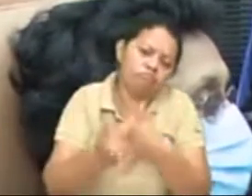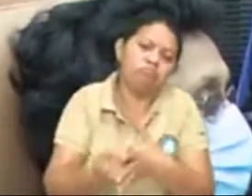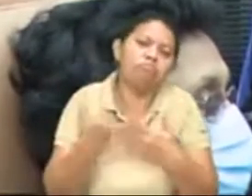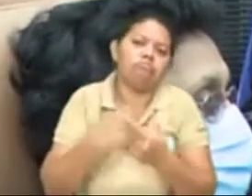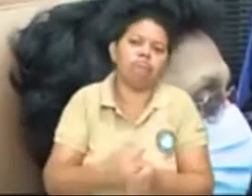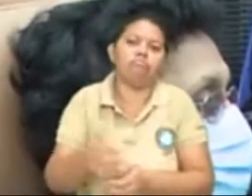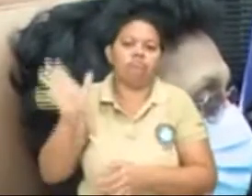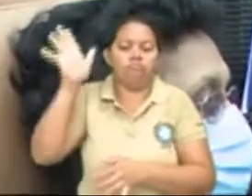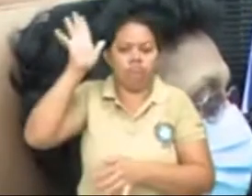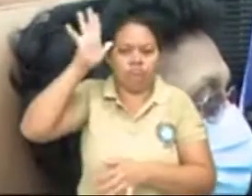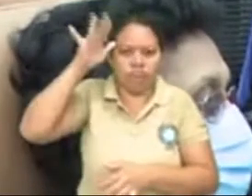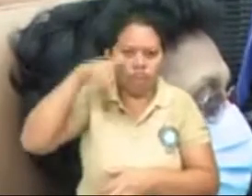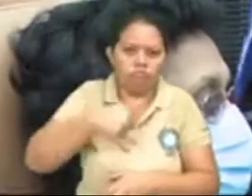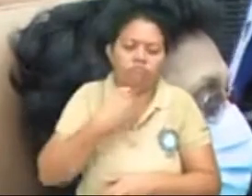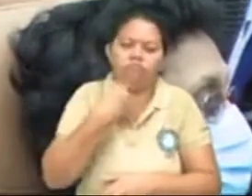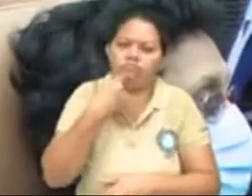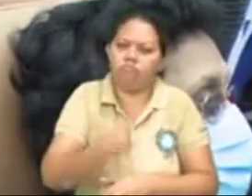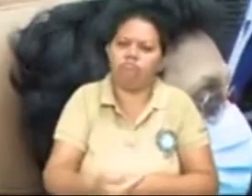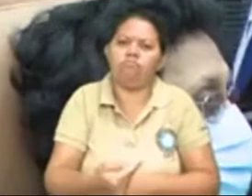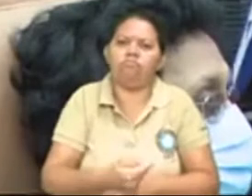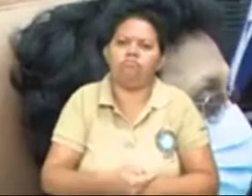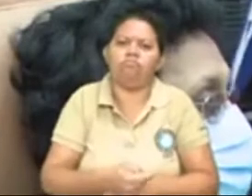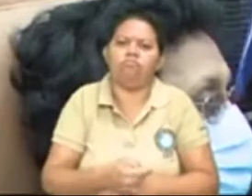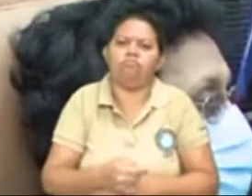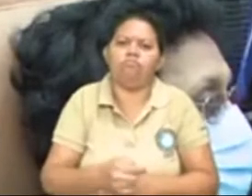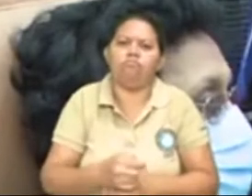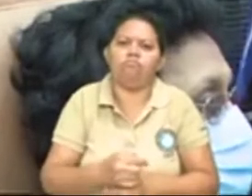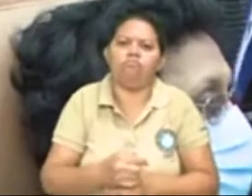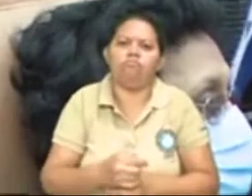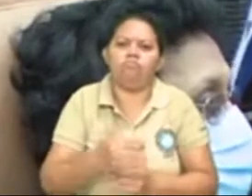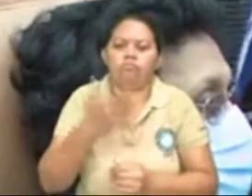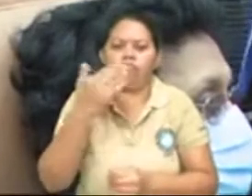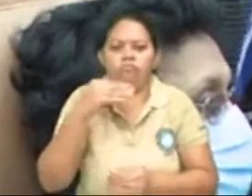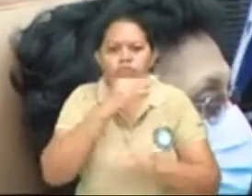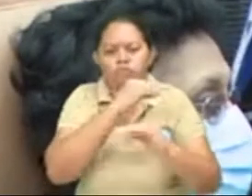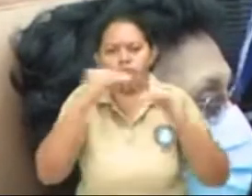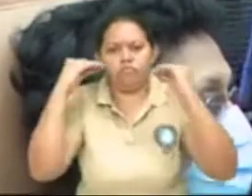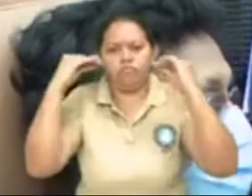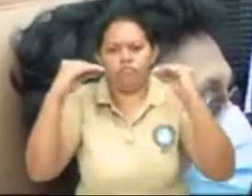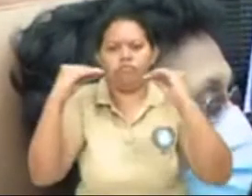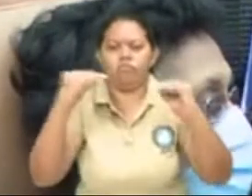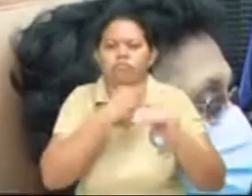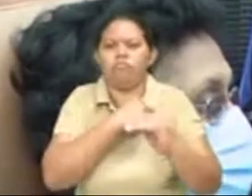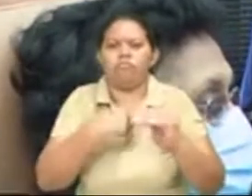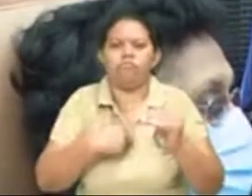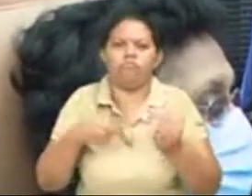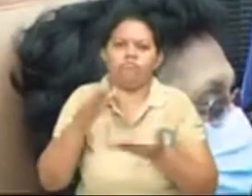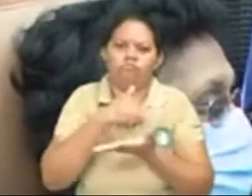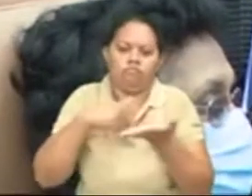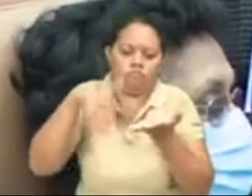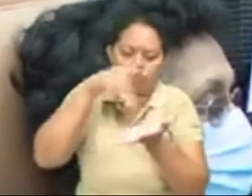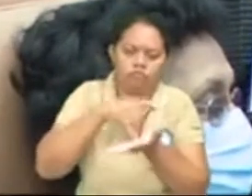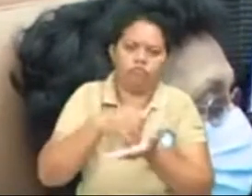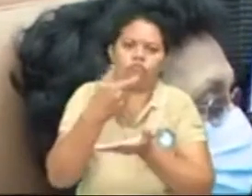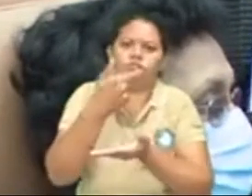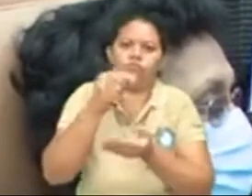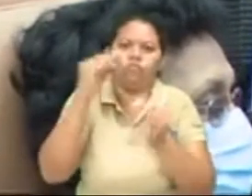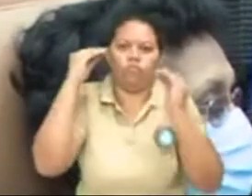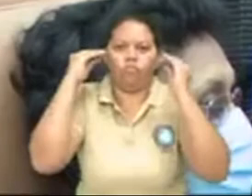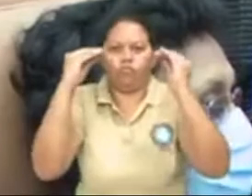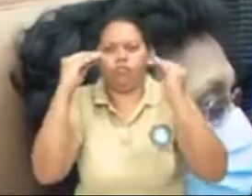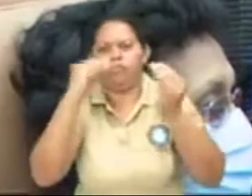la tristemente célebre autonomía escolar y descentralización educativa,